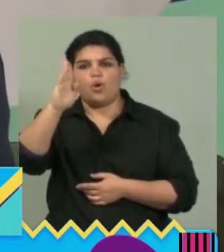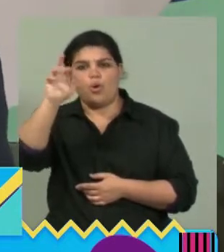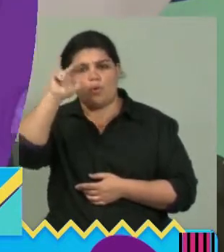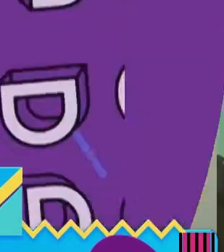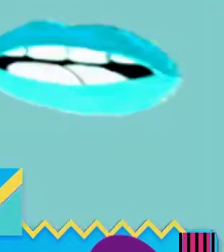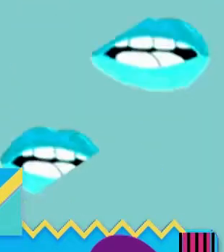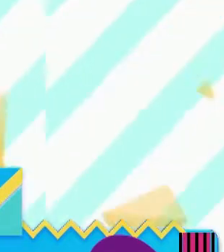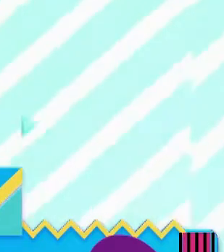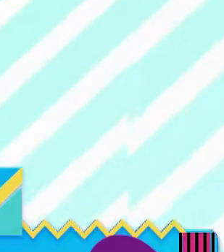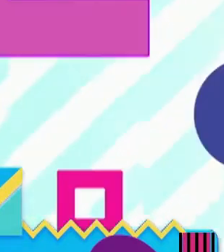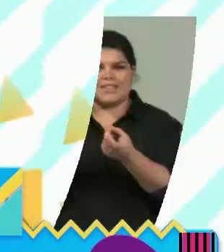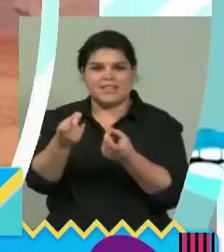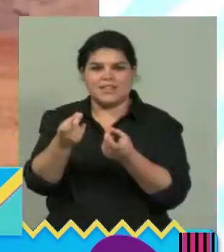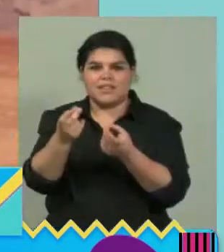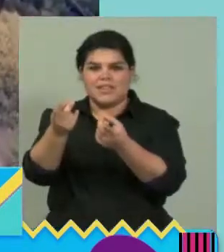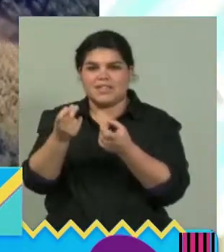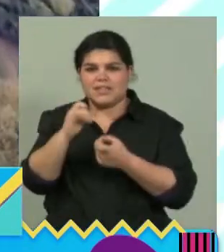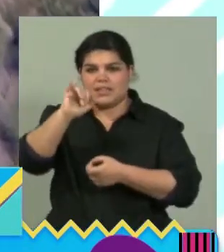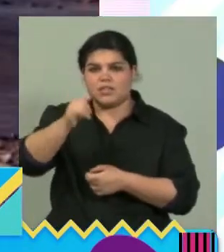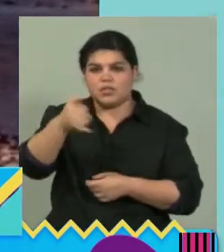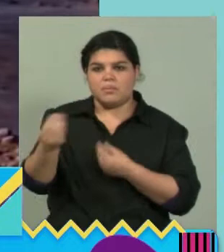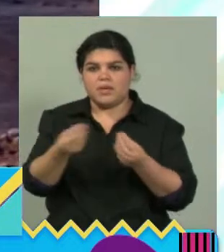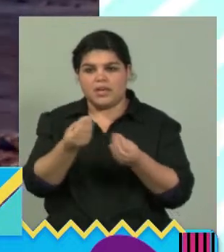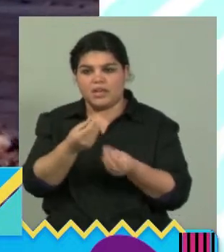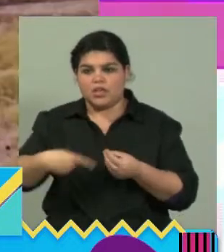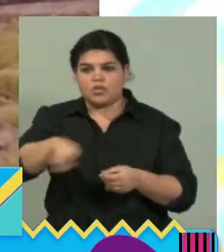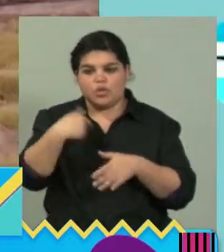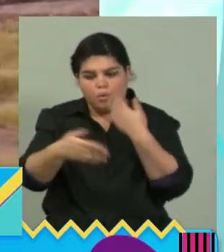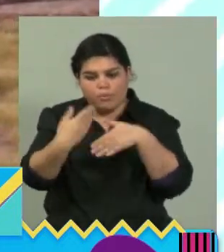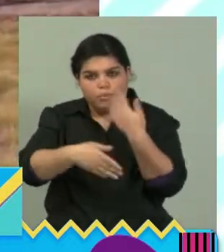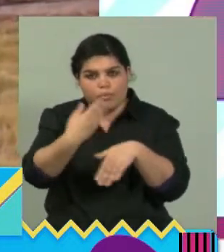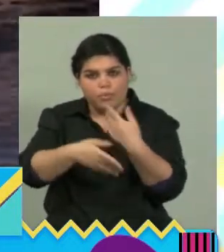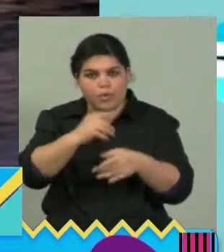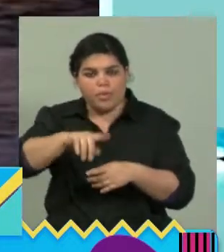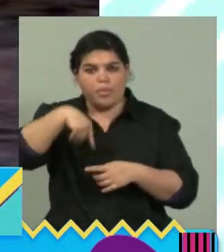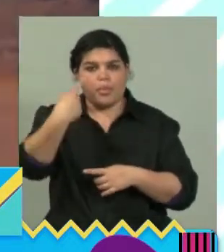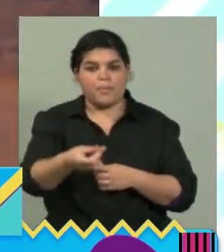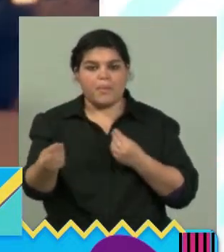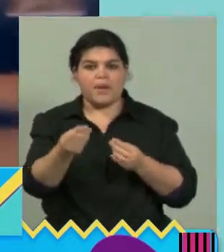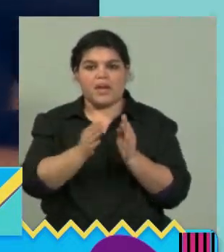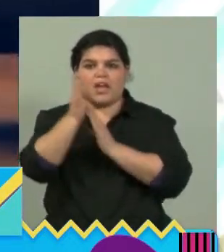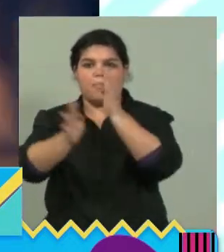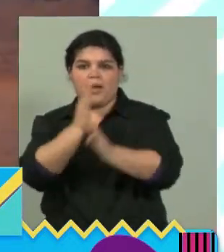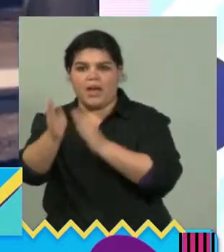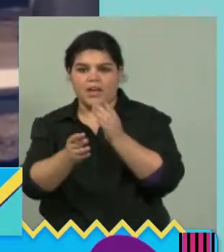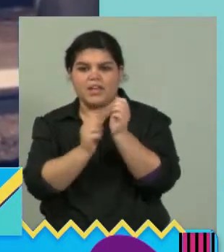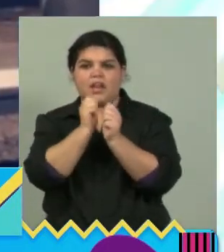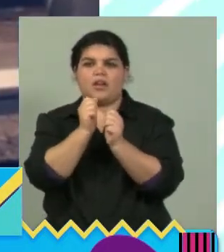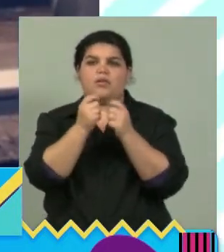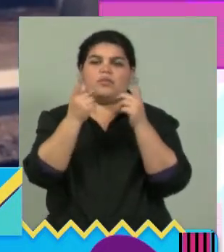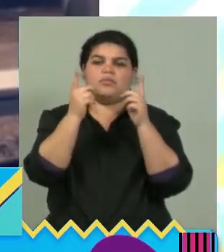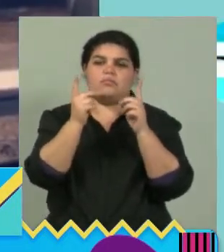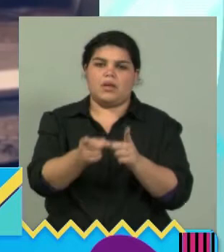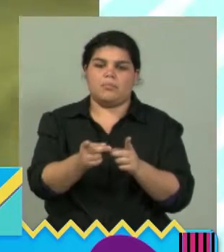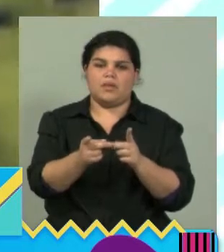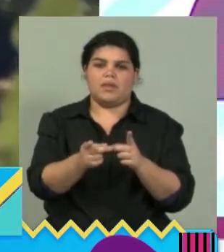siderurgia lo transforme en los aceros que nosotros necesitamos para procesarlos y transformarlos en una máquina, en un bien, en un producto,